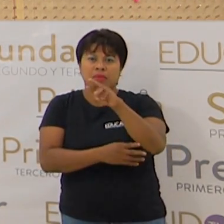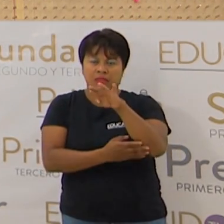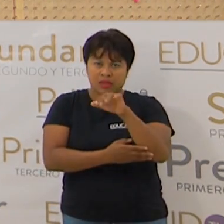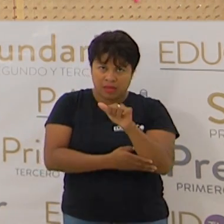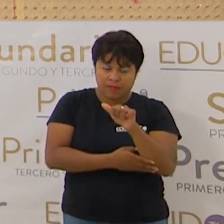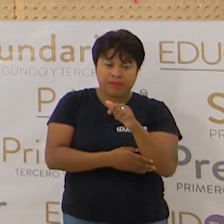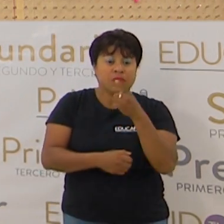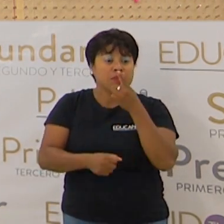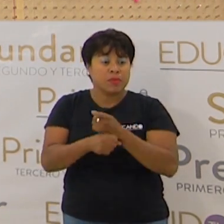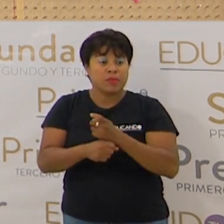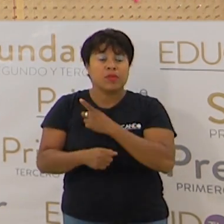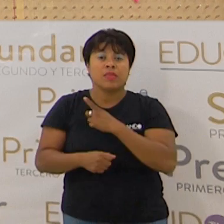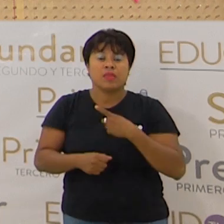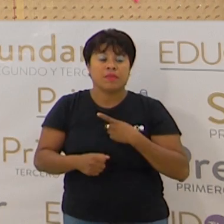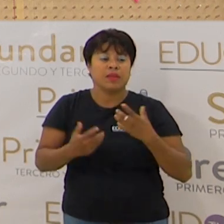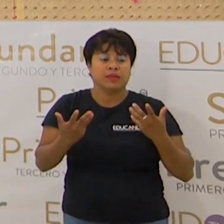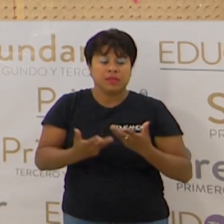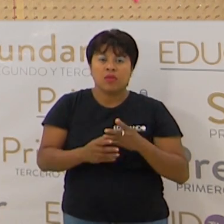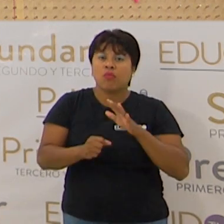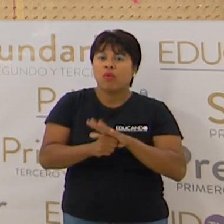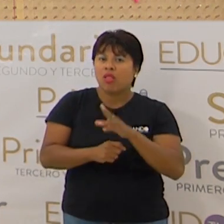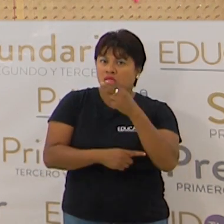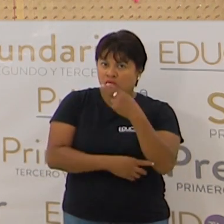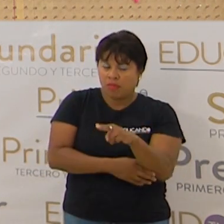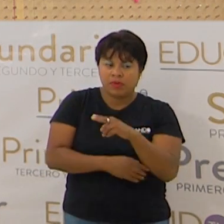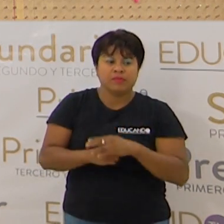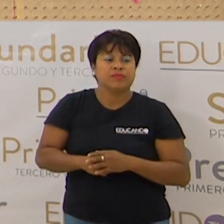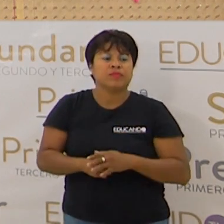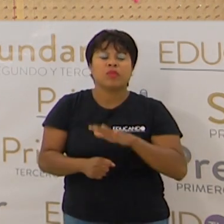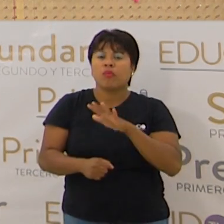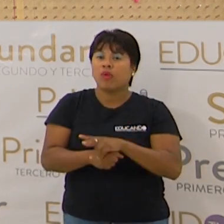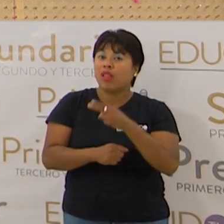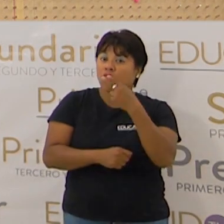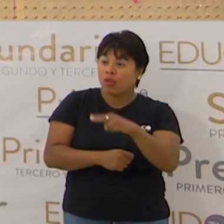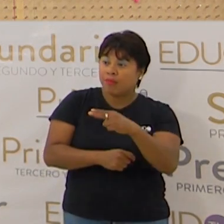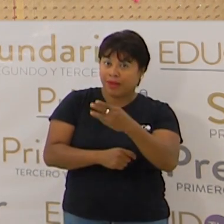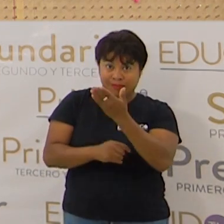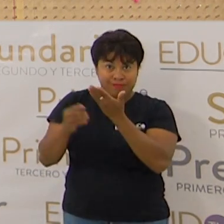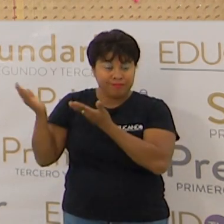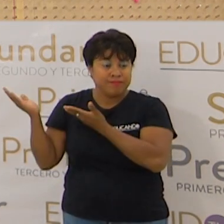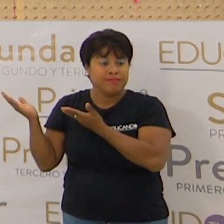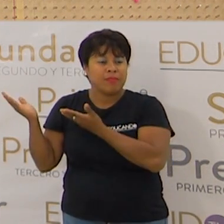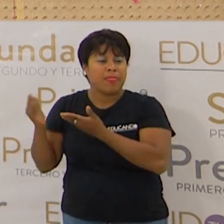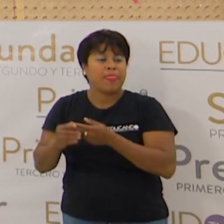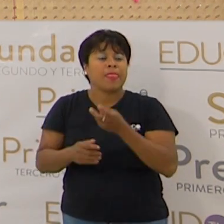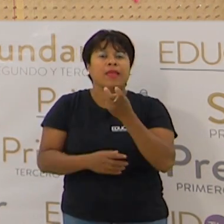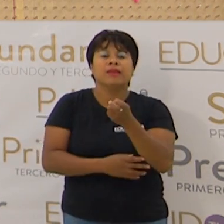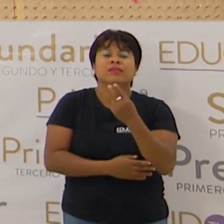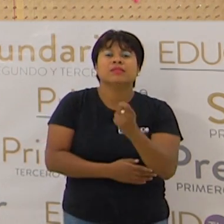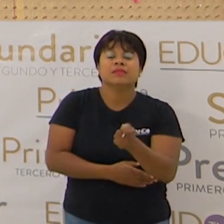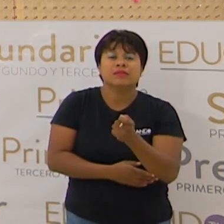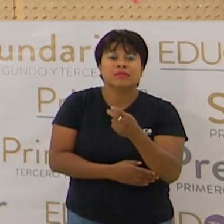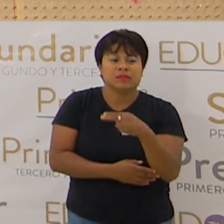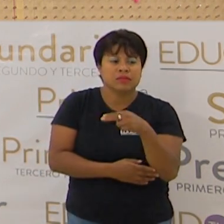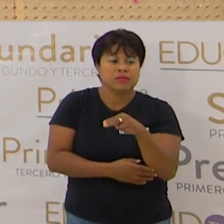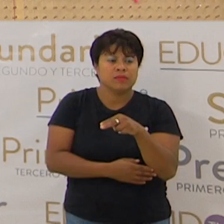Bien, primeramente nos pide el nombre de la figura. ¿Cuál sería el nombre de la figura? Este sería un